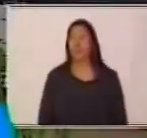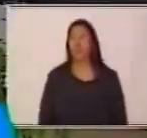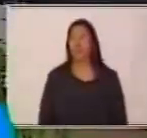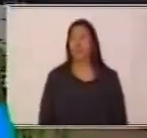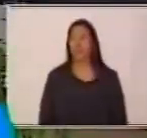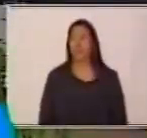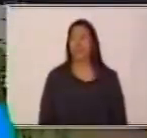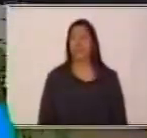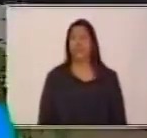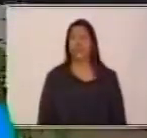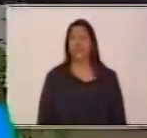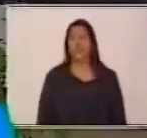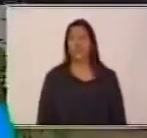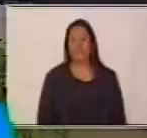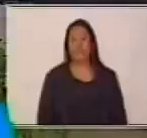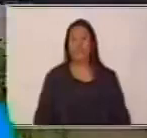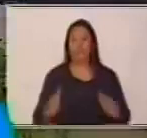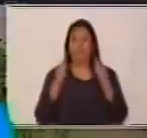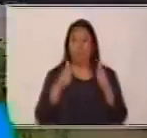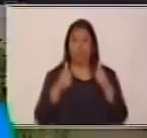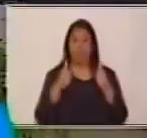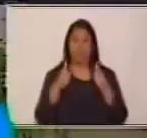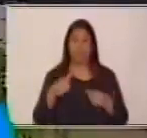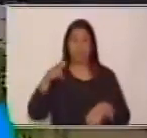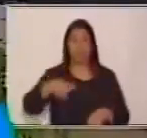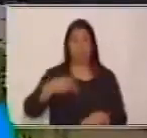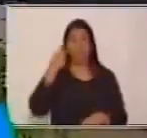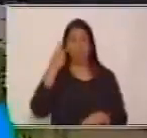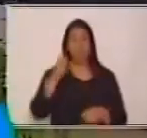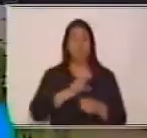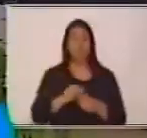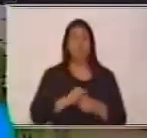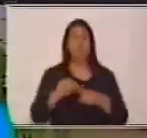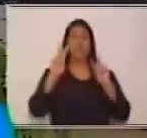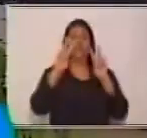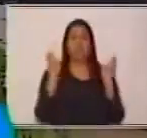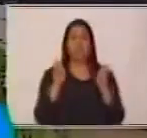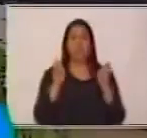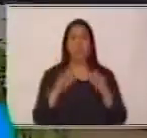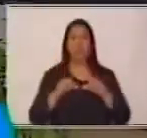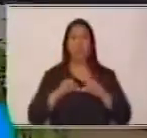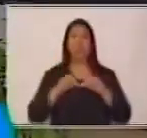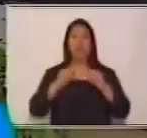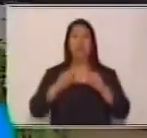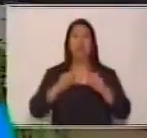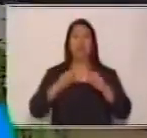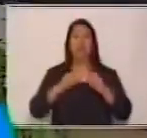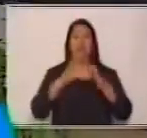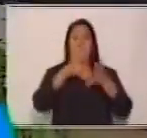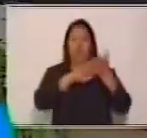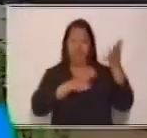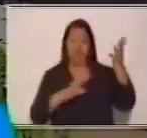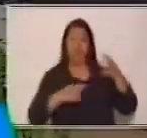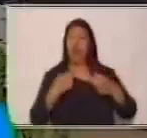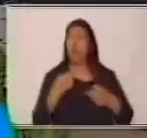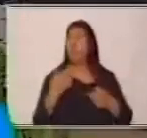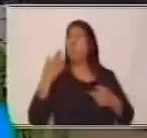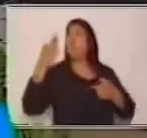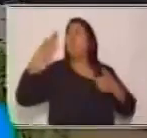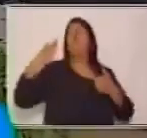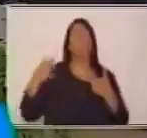Muy bien, entonces para recapitular lo que hemos visto hoy, vamos a continuar con el texto poético. Vimos figuras